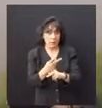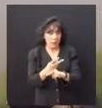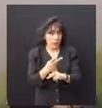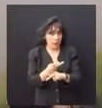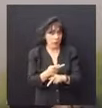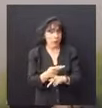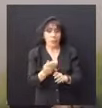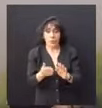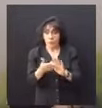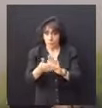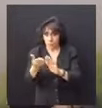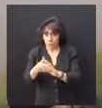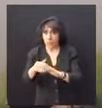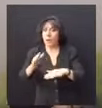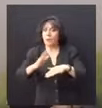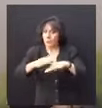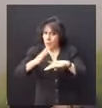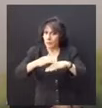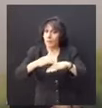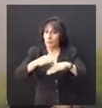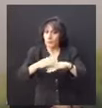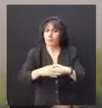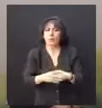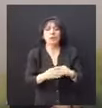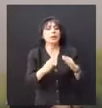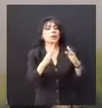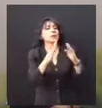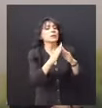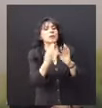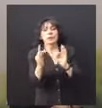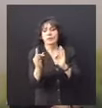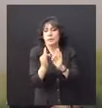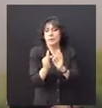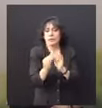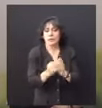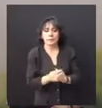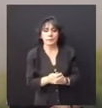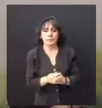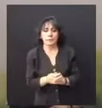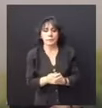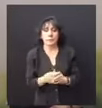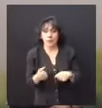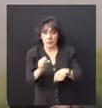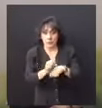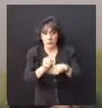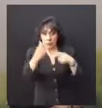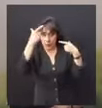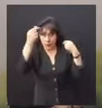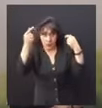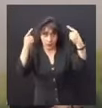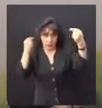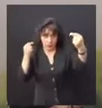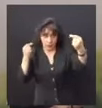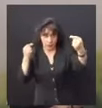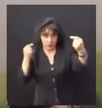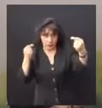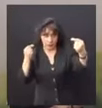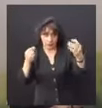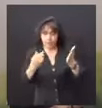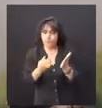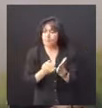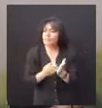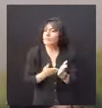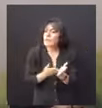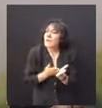casa. Que saliendo de la secundaria vayan directo a la preparatoria.